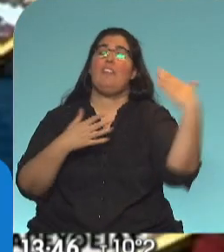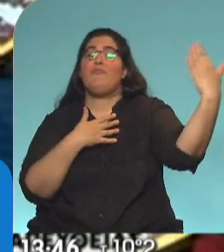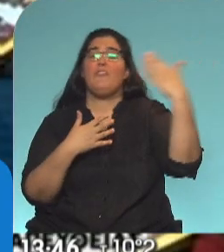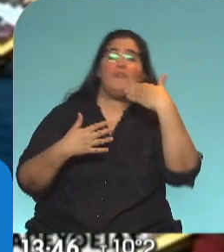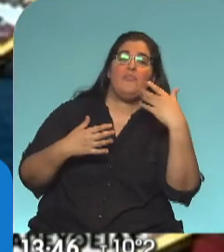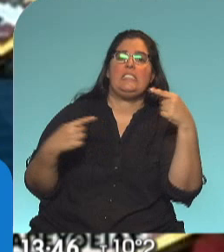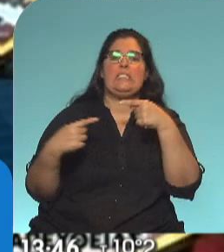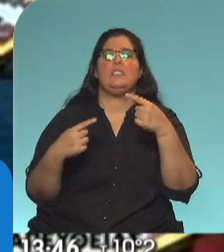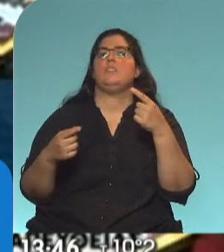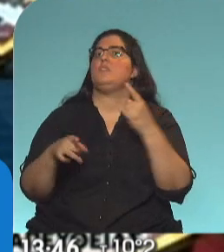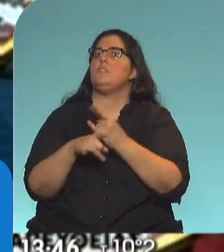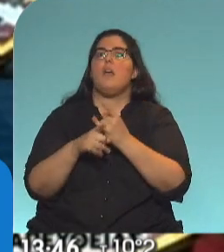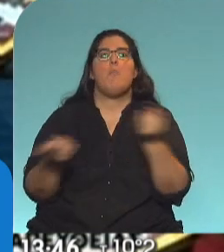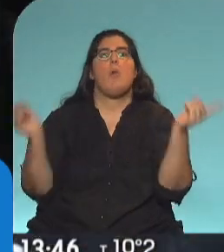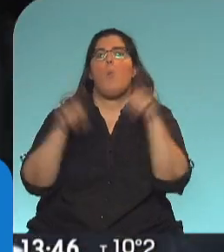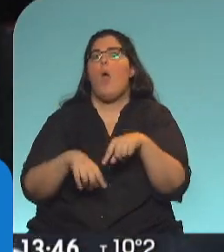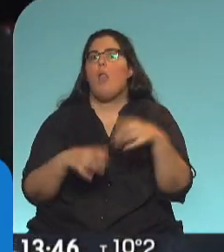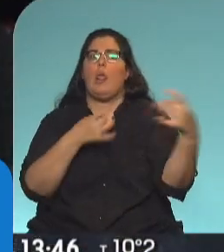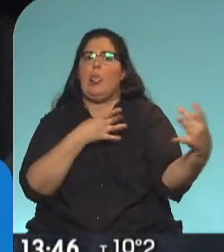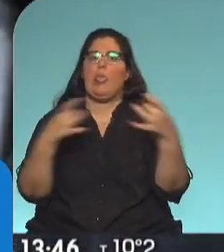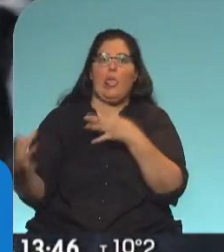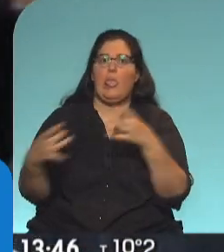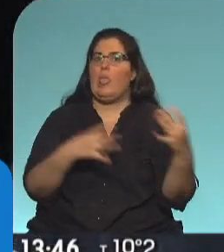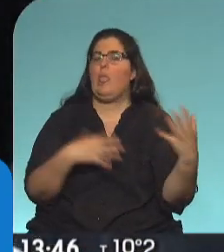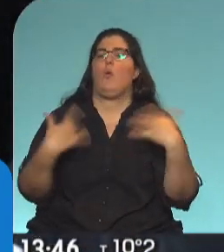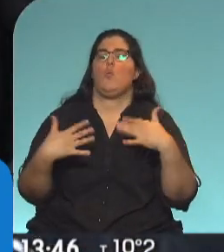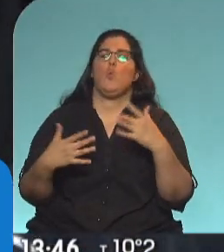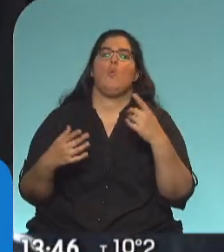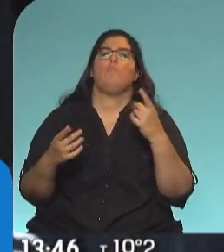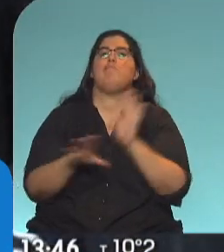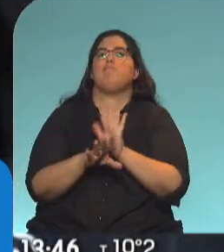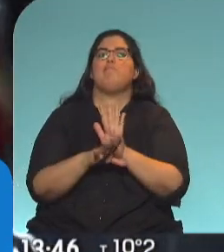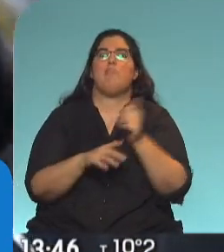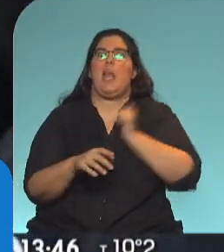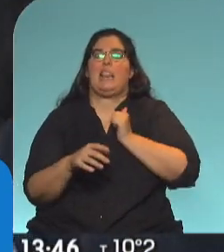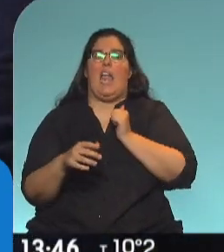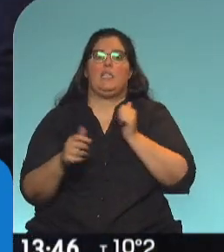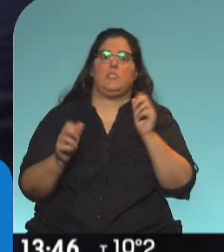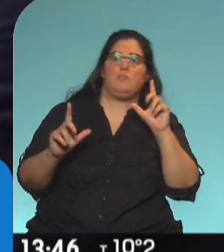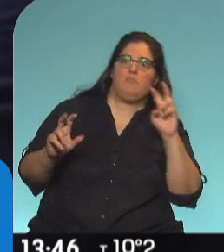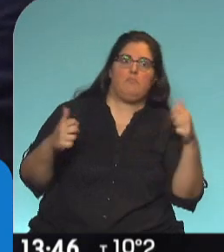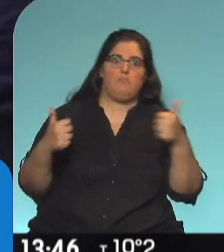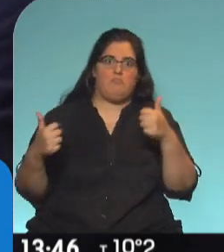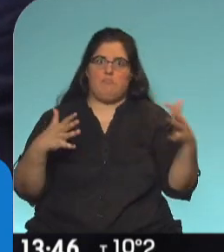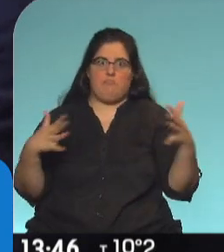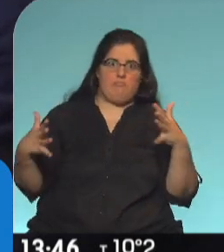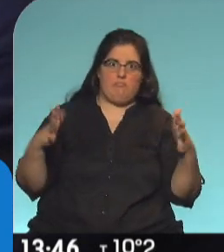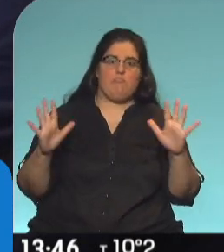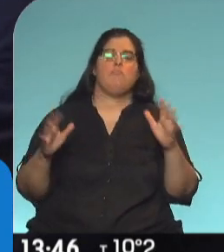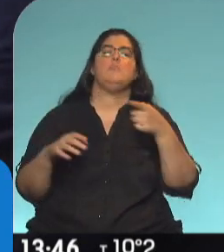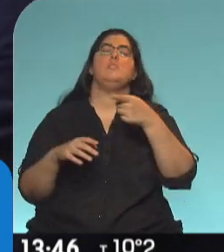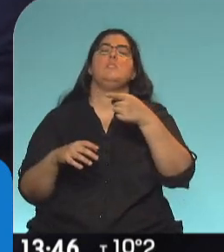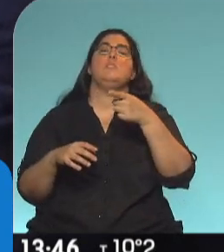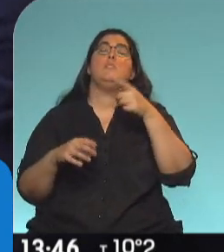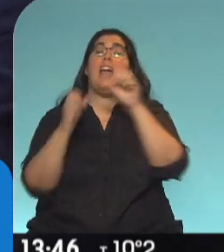siempre vuelven a contaminar las relaciones bilaterales, lo que se traduce en aprestos militares. En el caso de Grecia, el